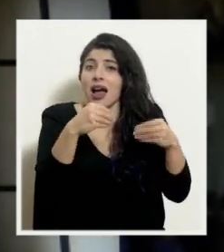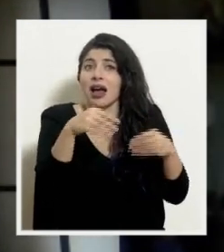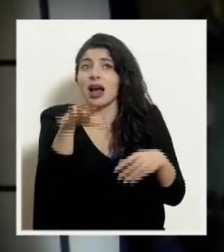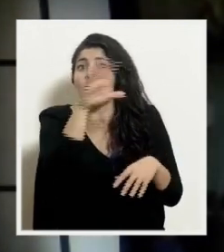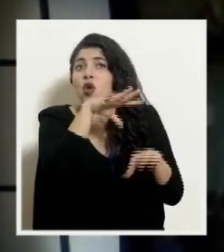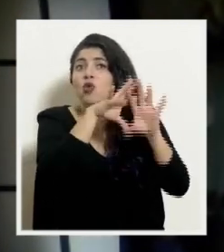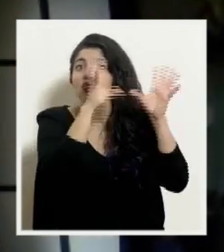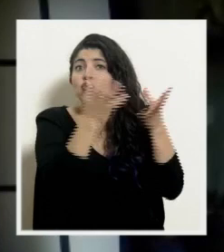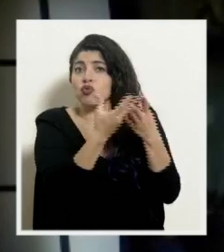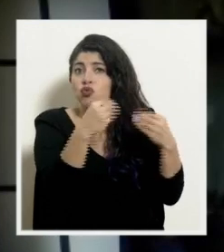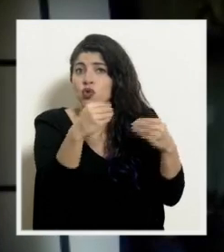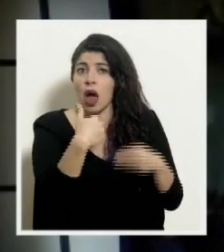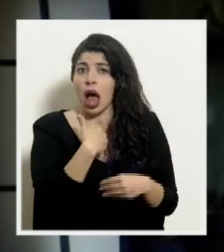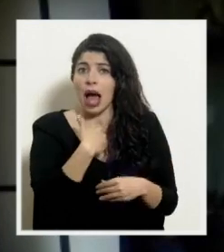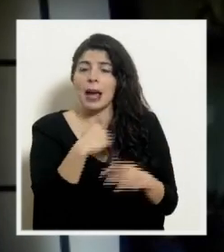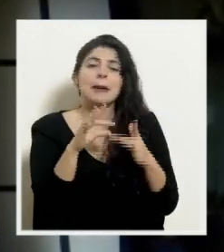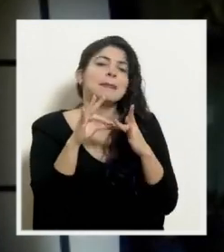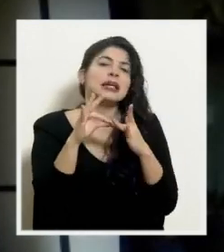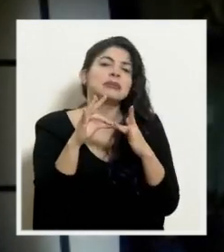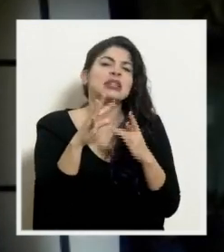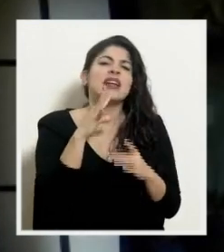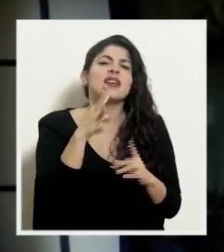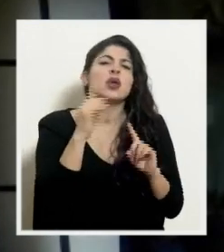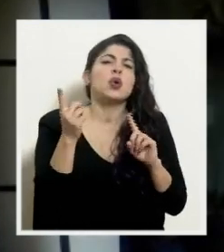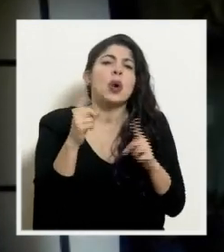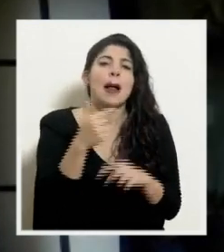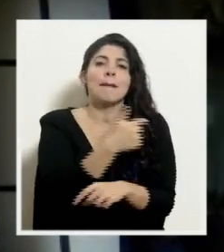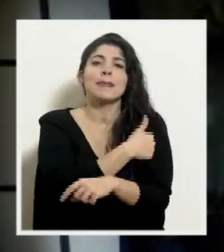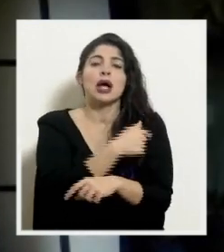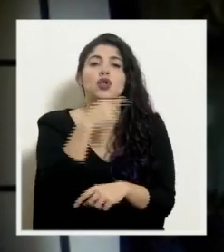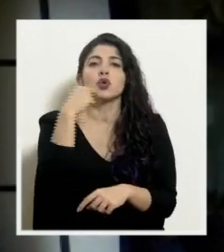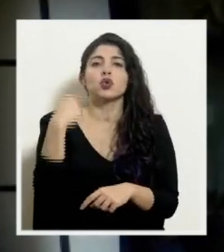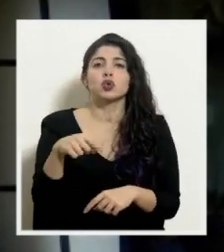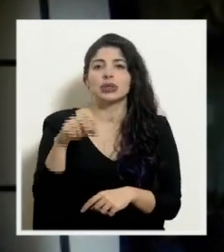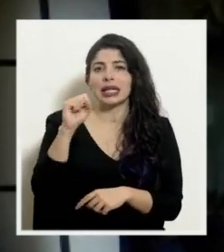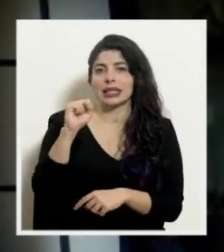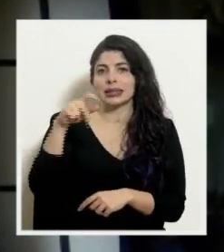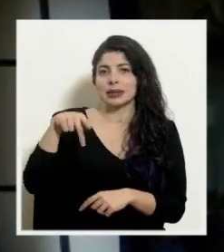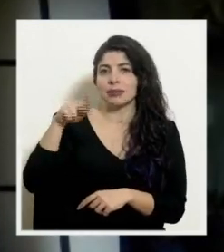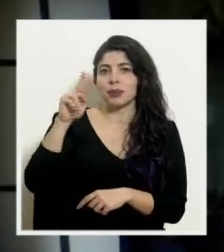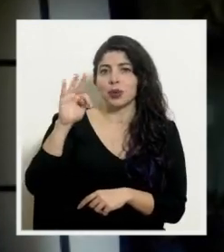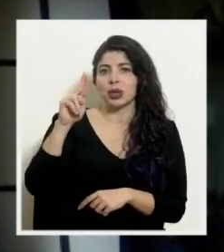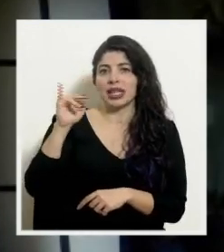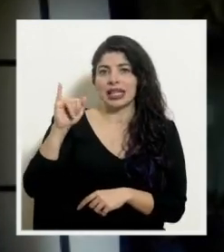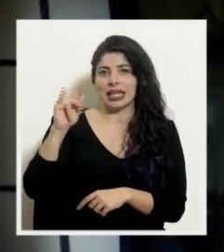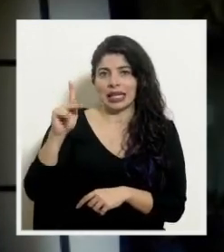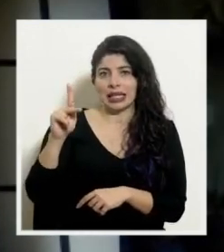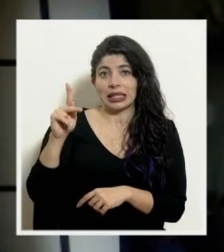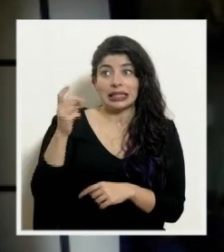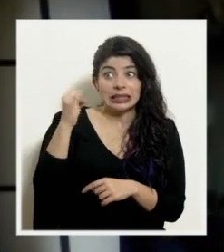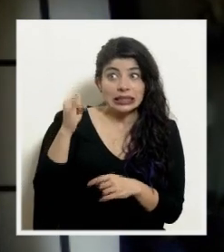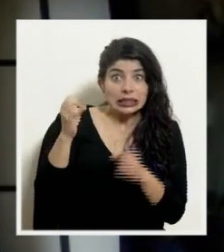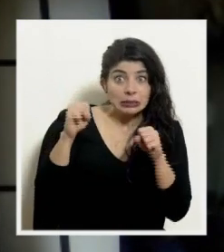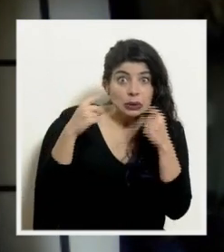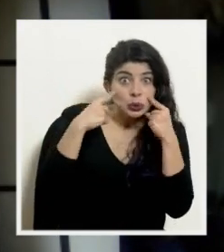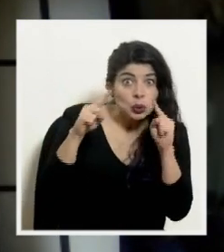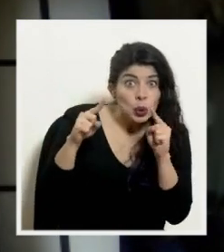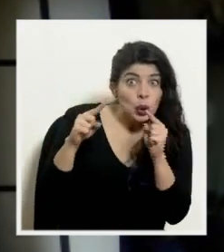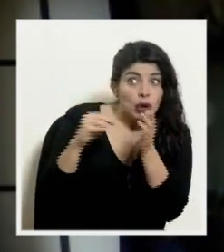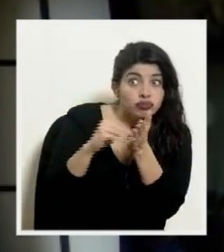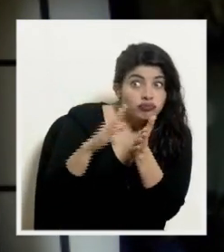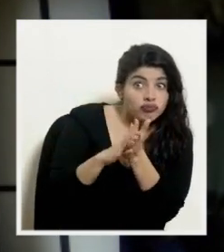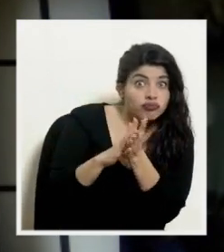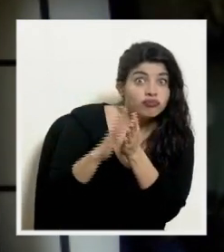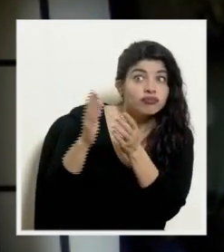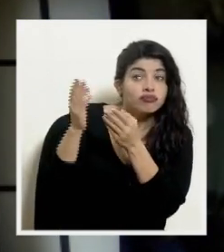mercado mundial. Especialmente nos referimos a la vacuna rusa Sputnik. Y que si podemos avanzar en ese proceso de